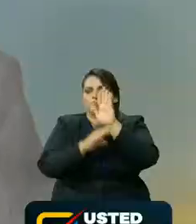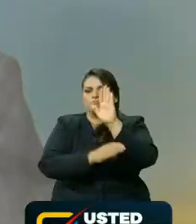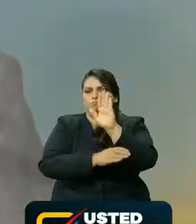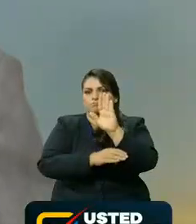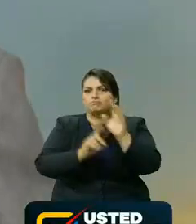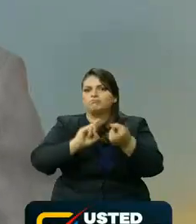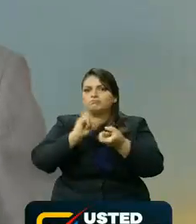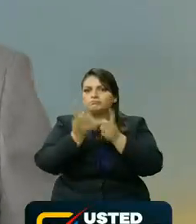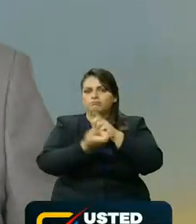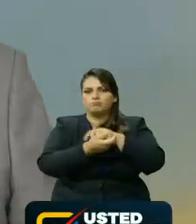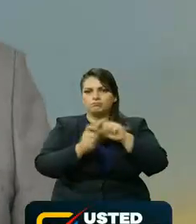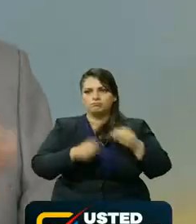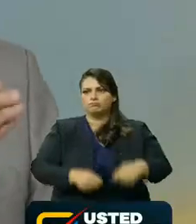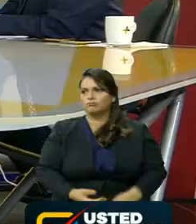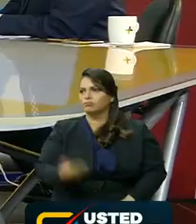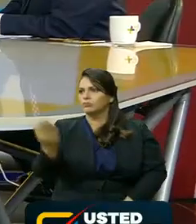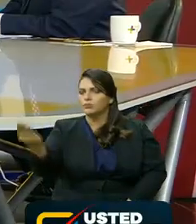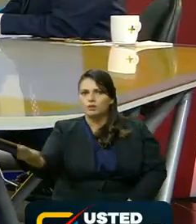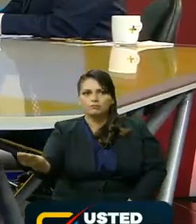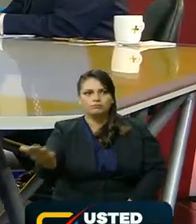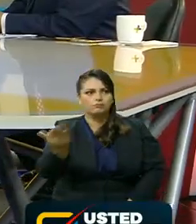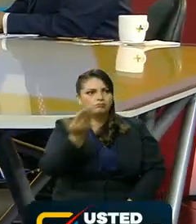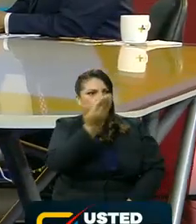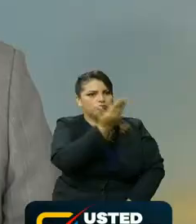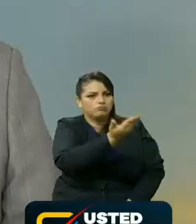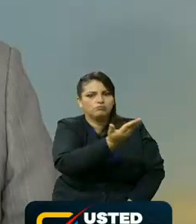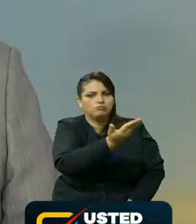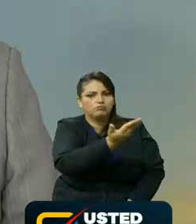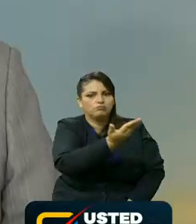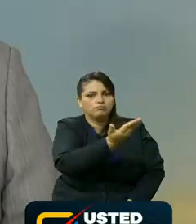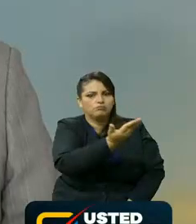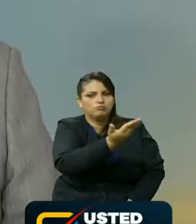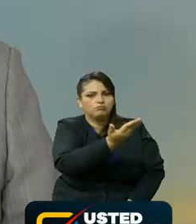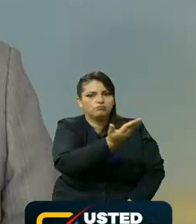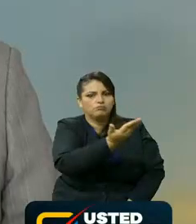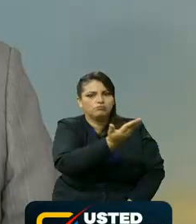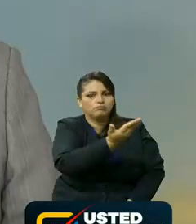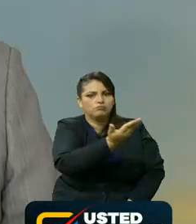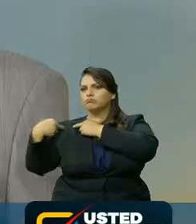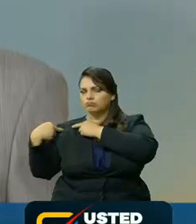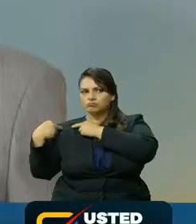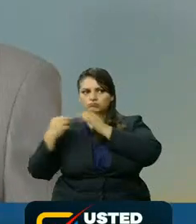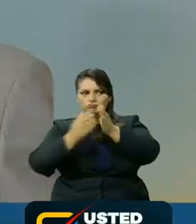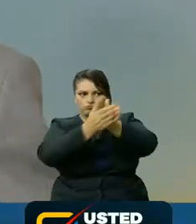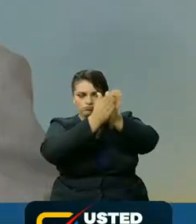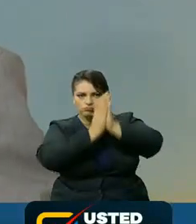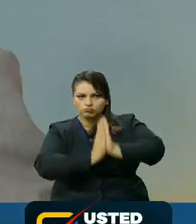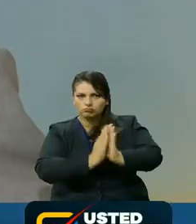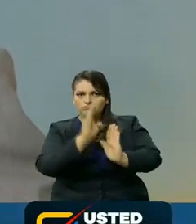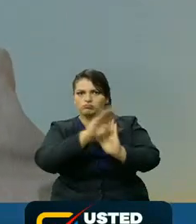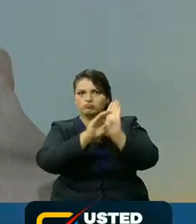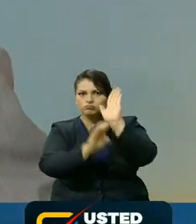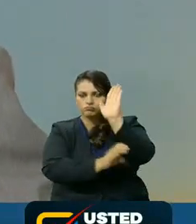hacer usted y el que habla, y todos quienes hacemos opinión pública. El momento político.